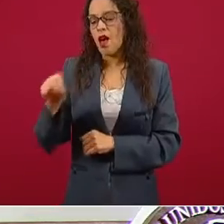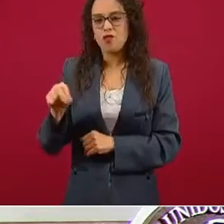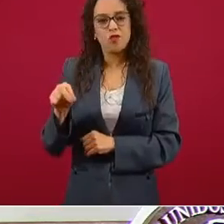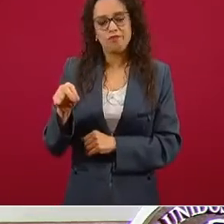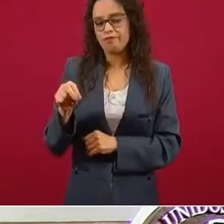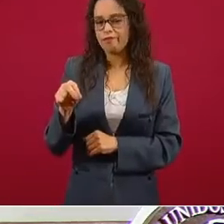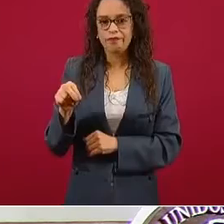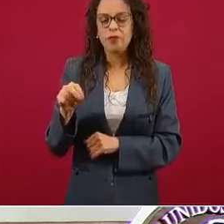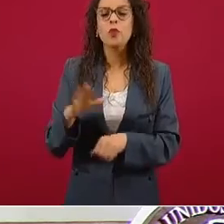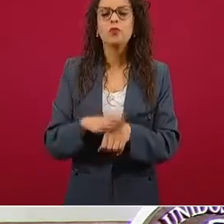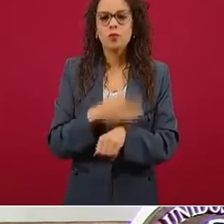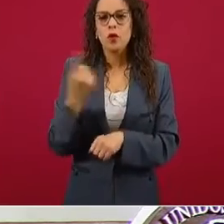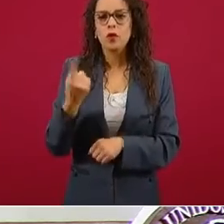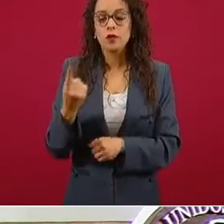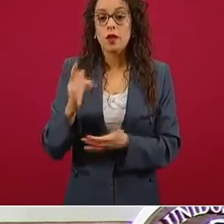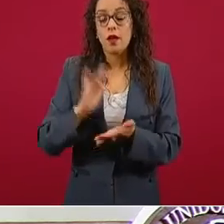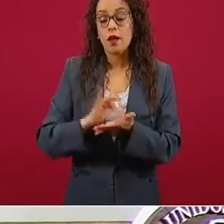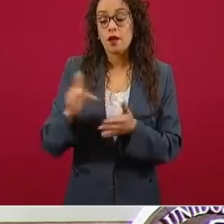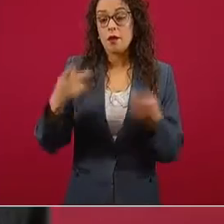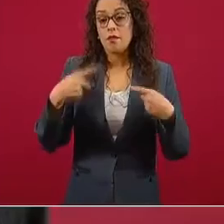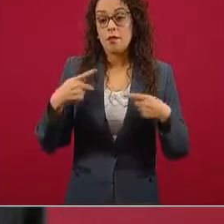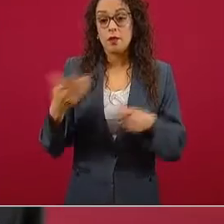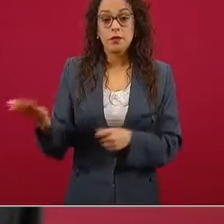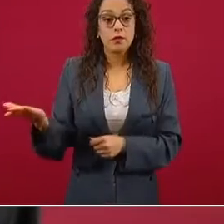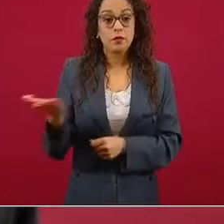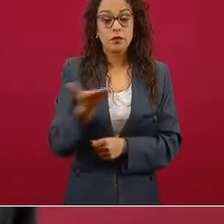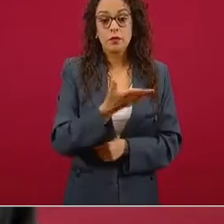porque nos ha apoyado la gente.